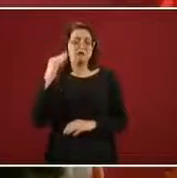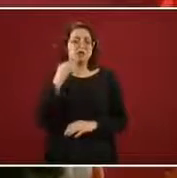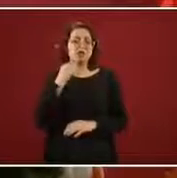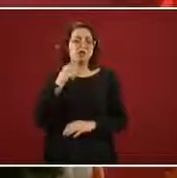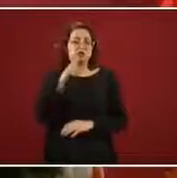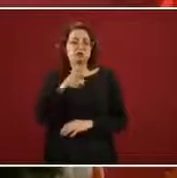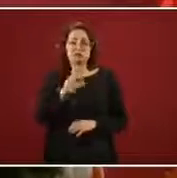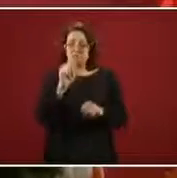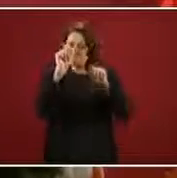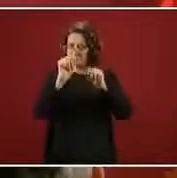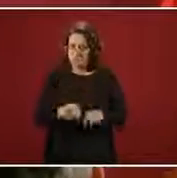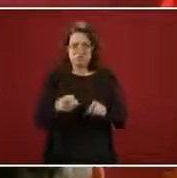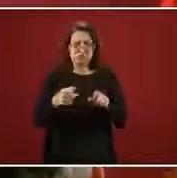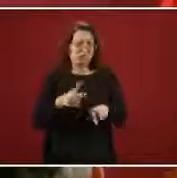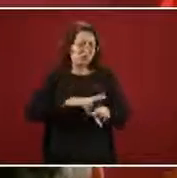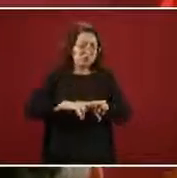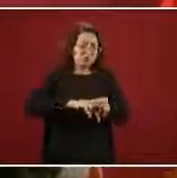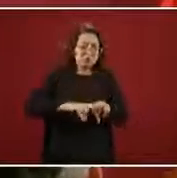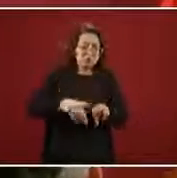El mismo.